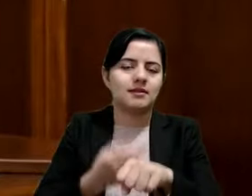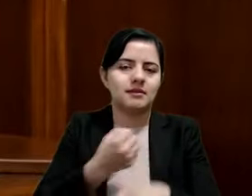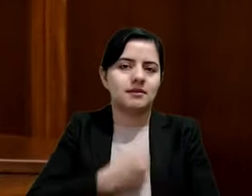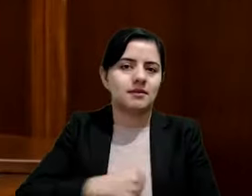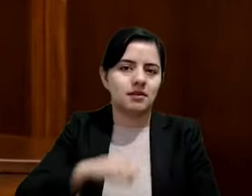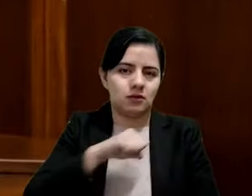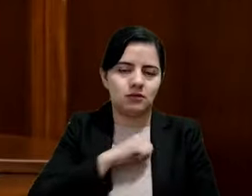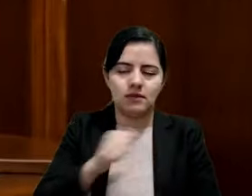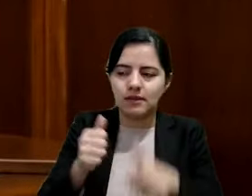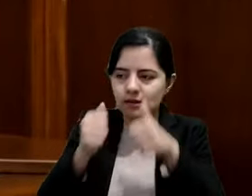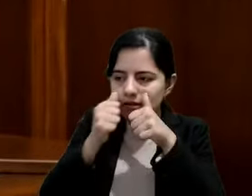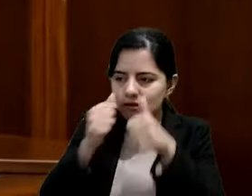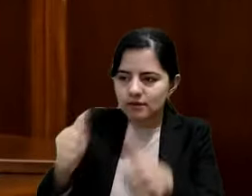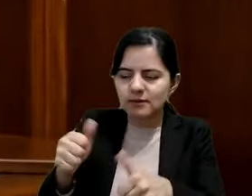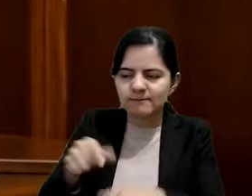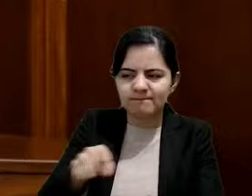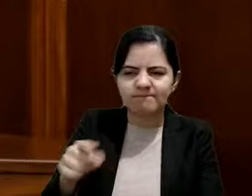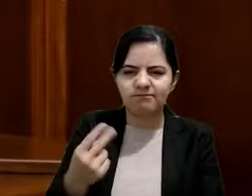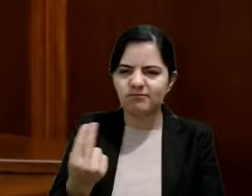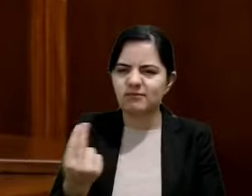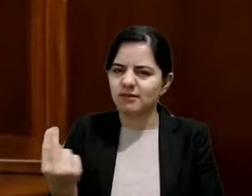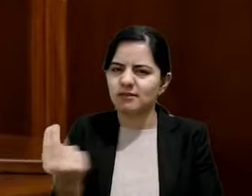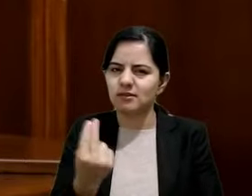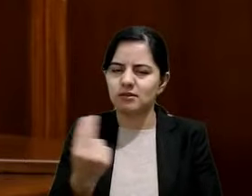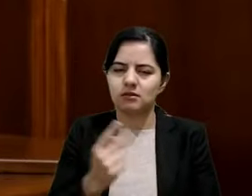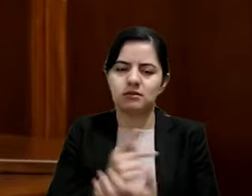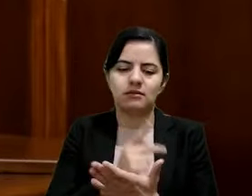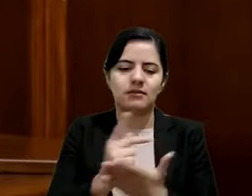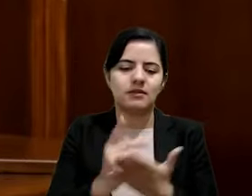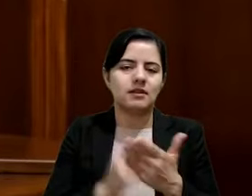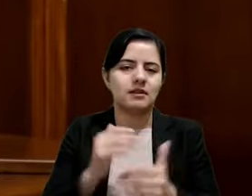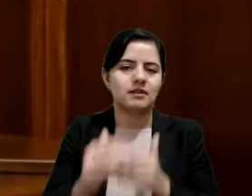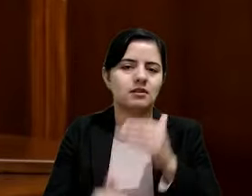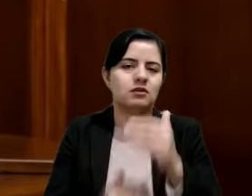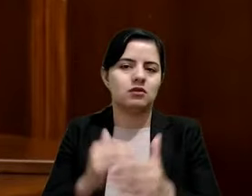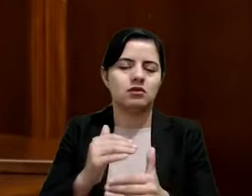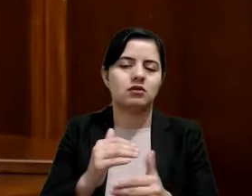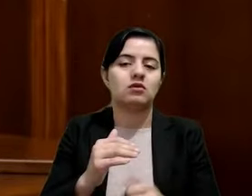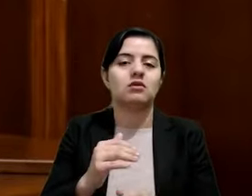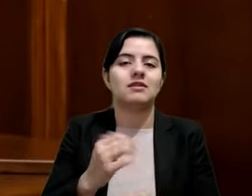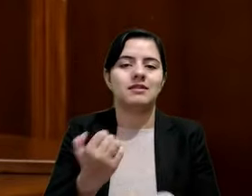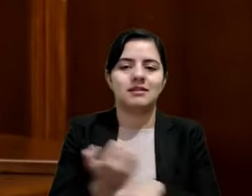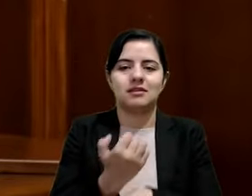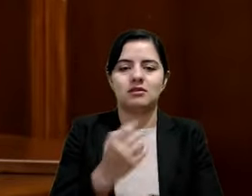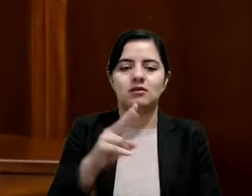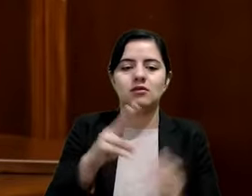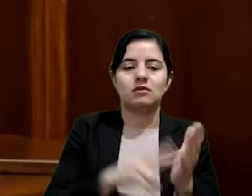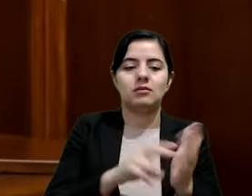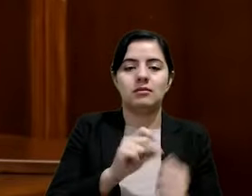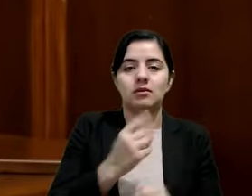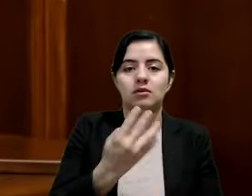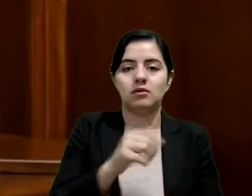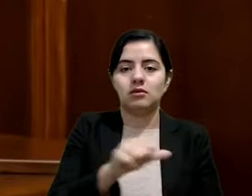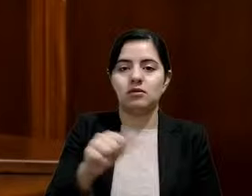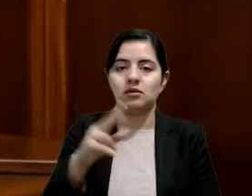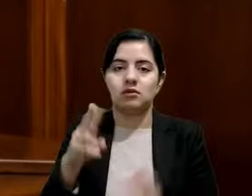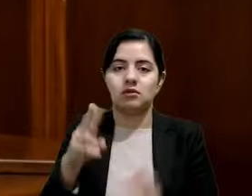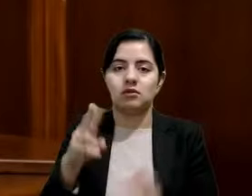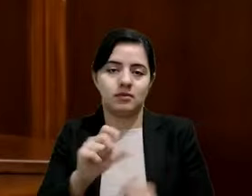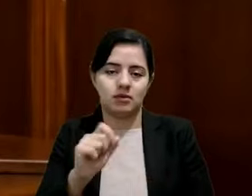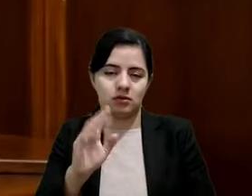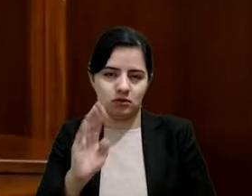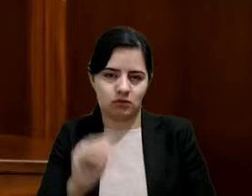necesidades plasmadas en el plan de desarrollo del estado 2429 y le pido que